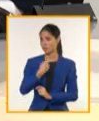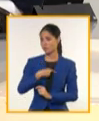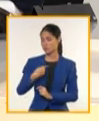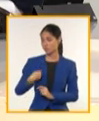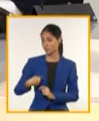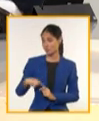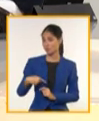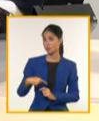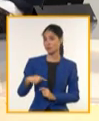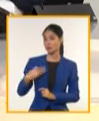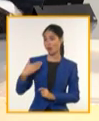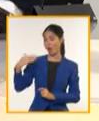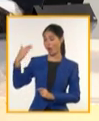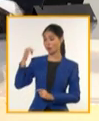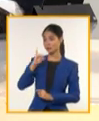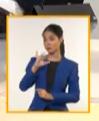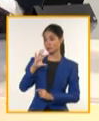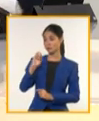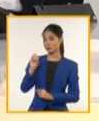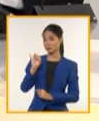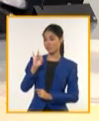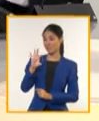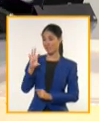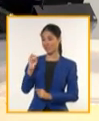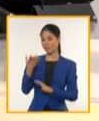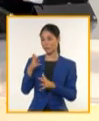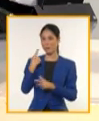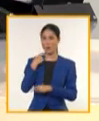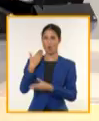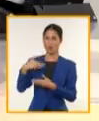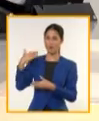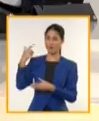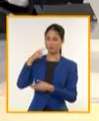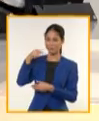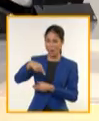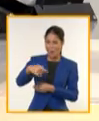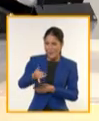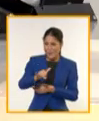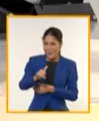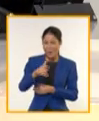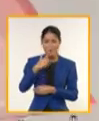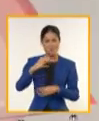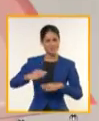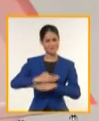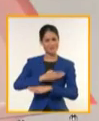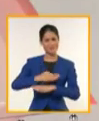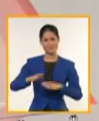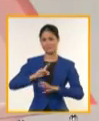70 no era la China que conocemos hoy, ¿no? Sí. No eran unas relaciones comerciales así, vamos a decir,